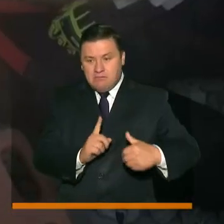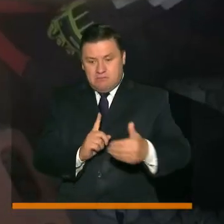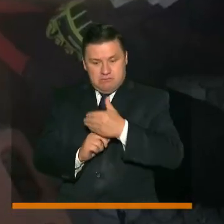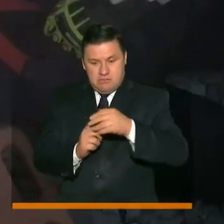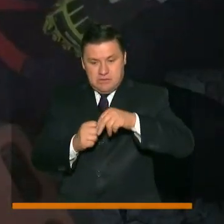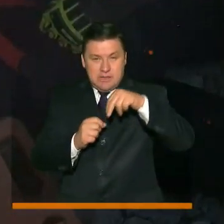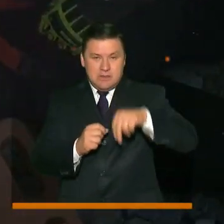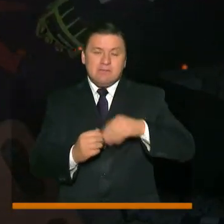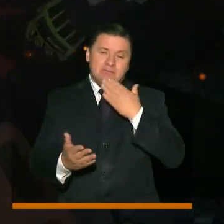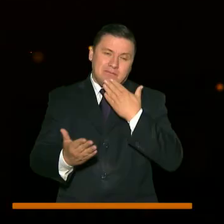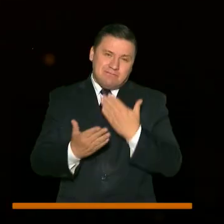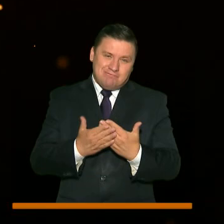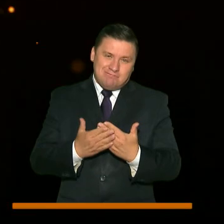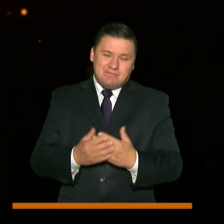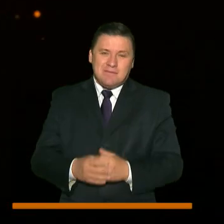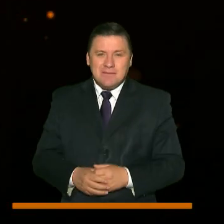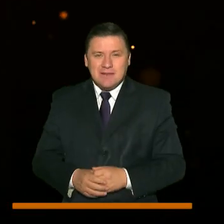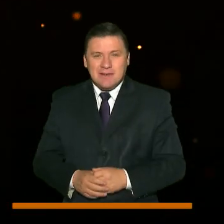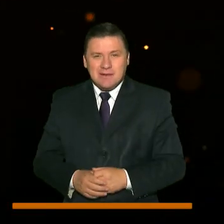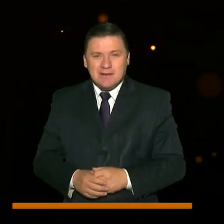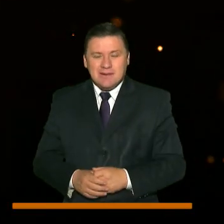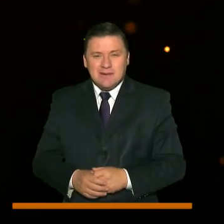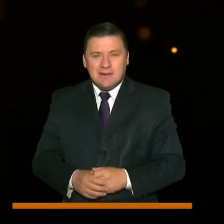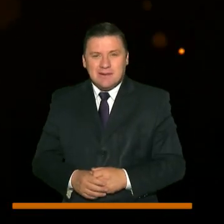ciudadanos. Gracias.